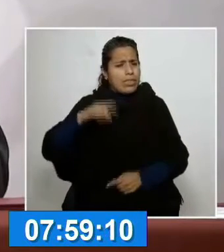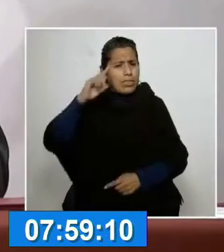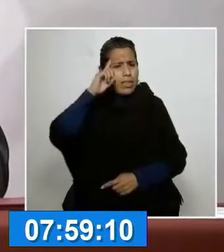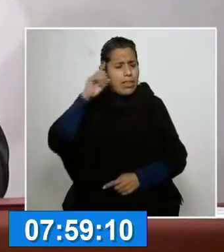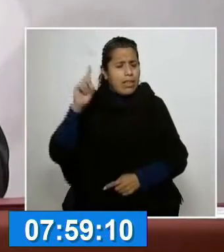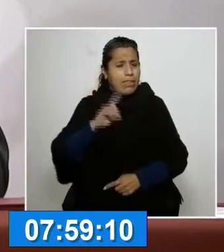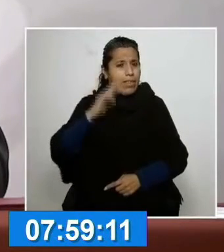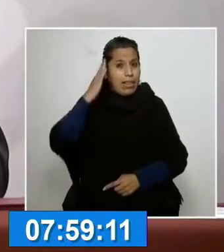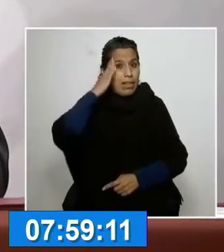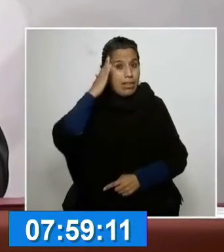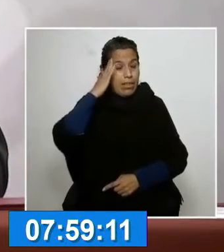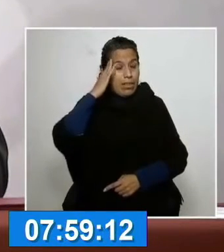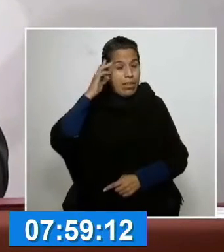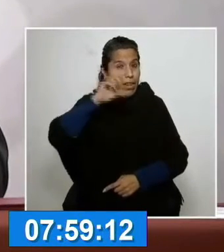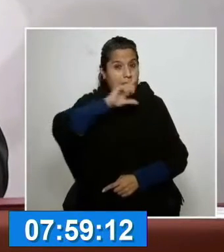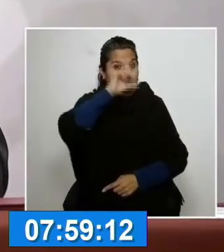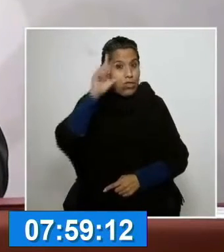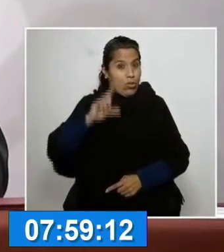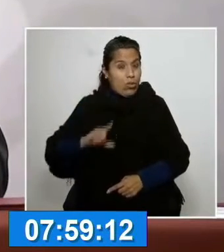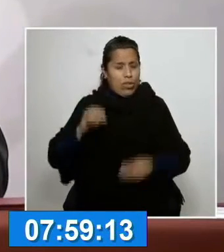población.